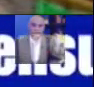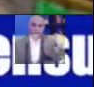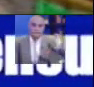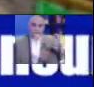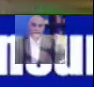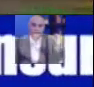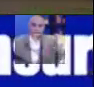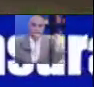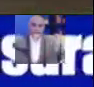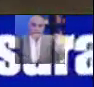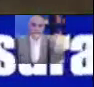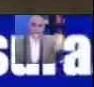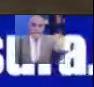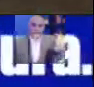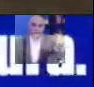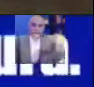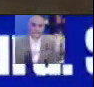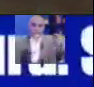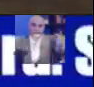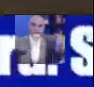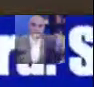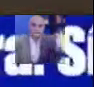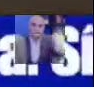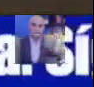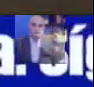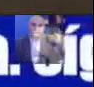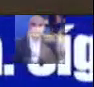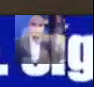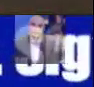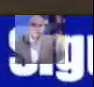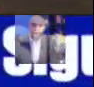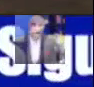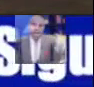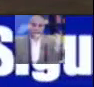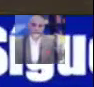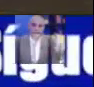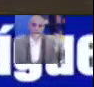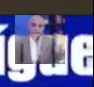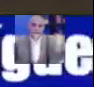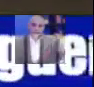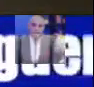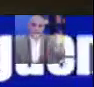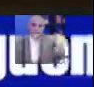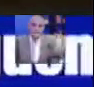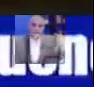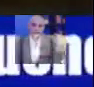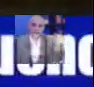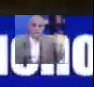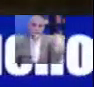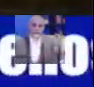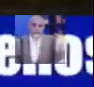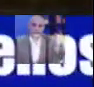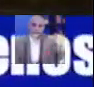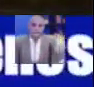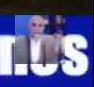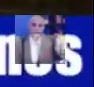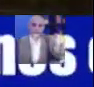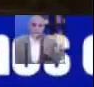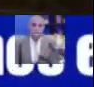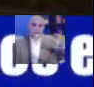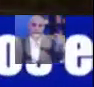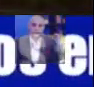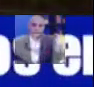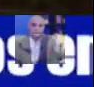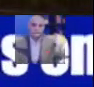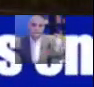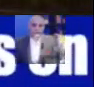nada, pues ahí sí es una bodega de estulticias. Ellos dicen, bueno, más allá del respaldo popular que